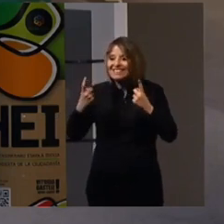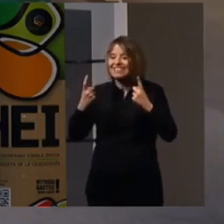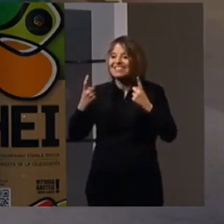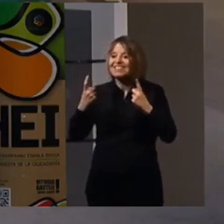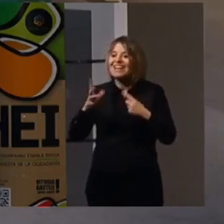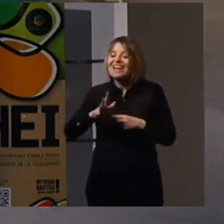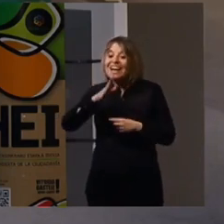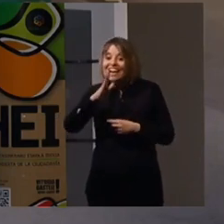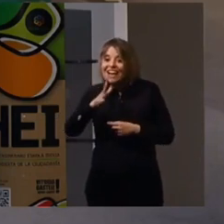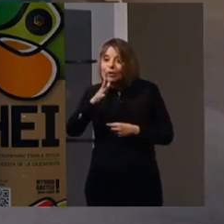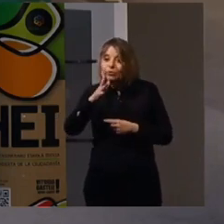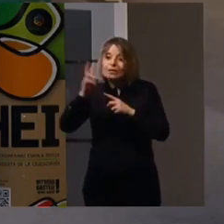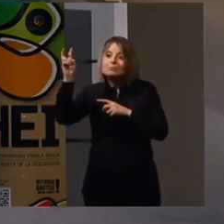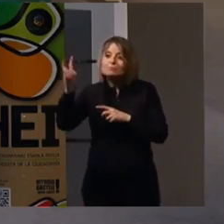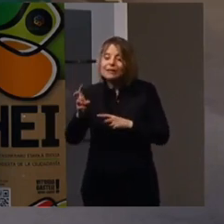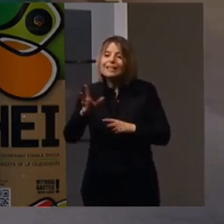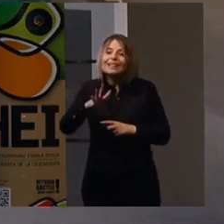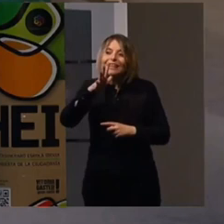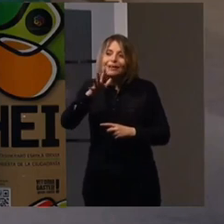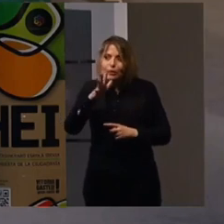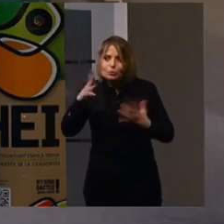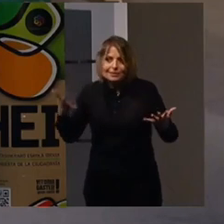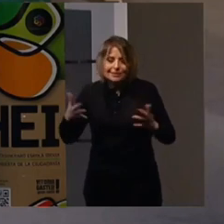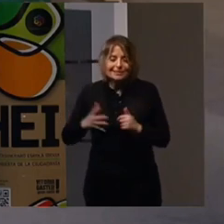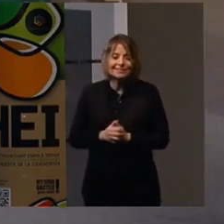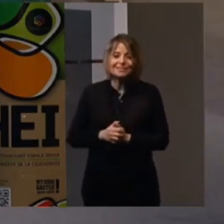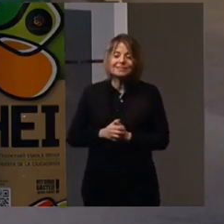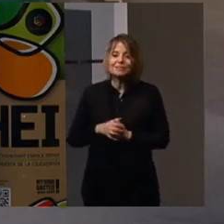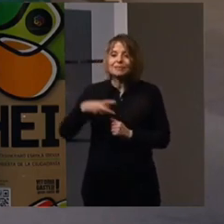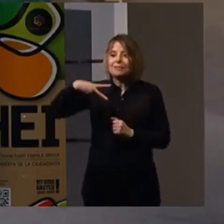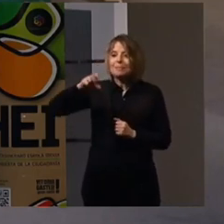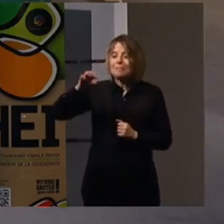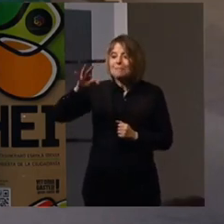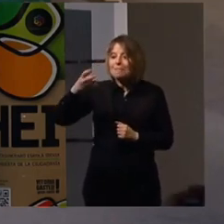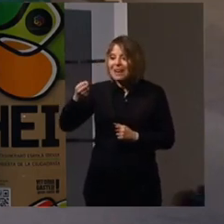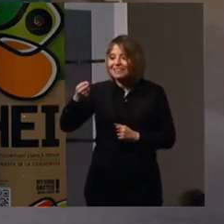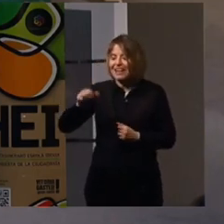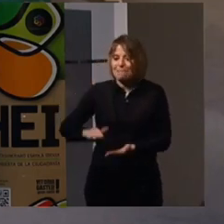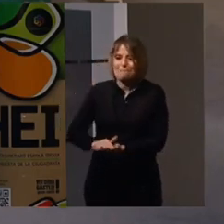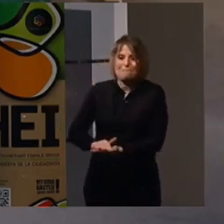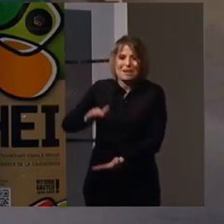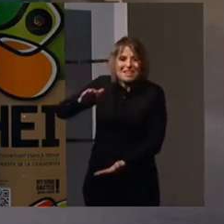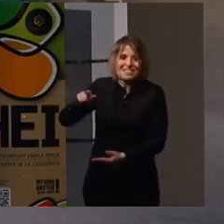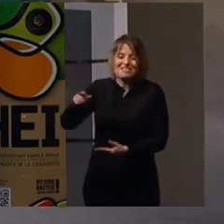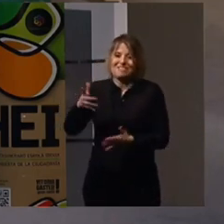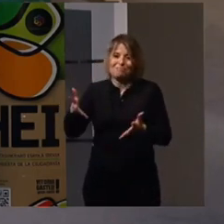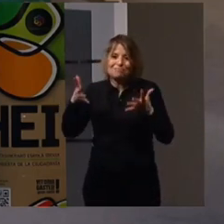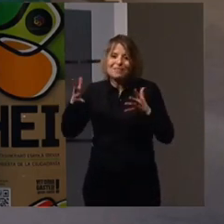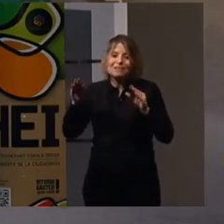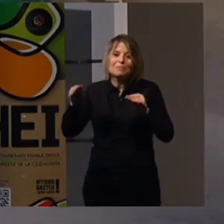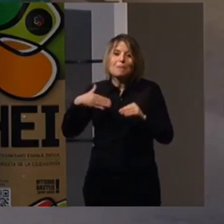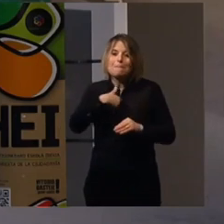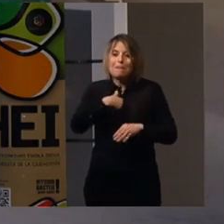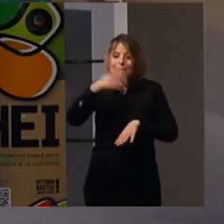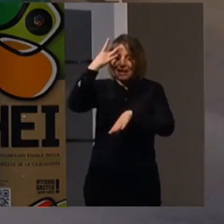causas de las causas. Marta ha querido ser médica desde pequeñita, sobre todo por el papel